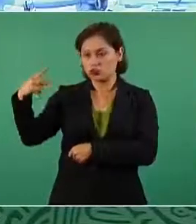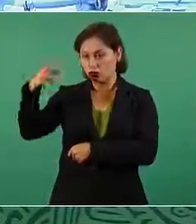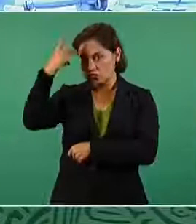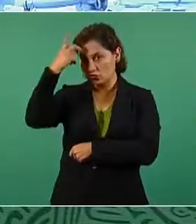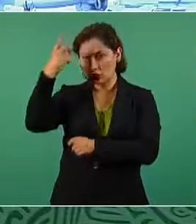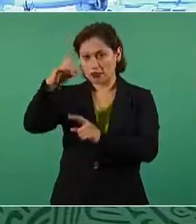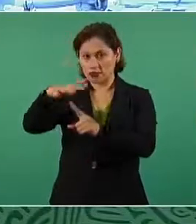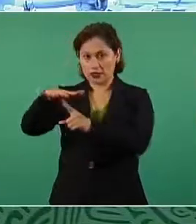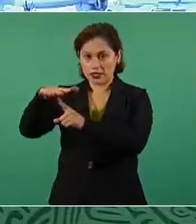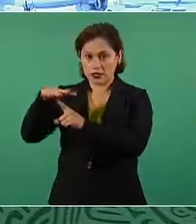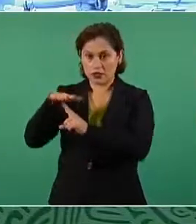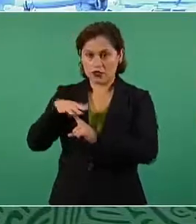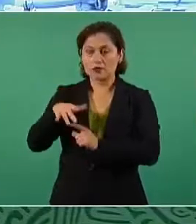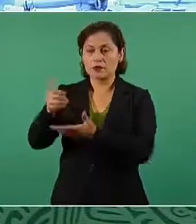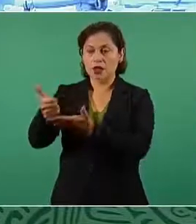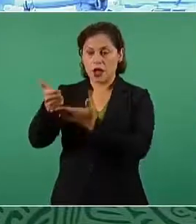para